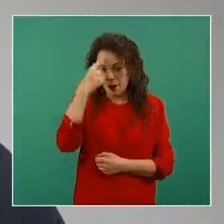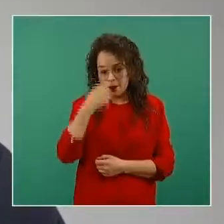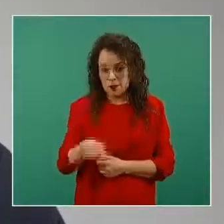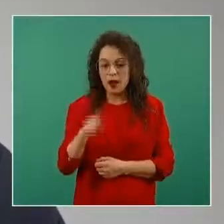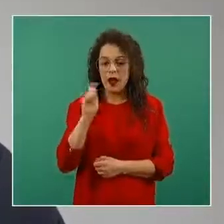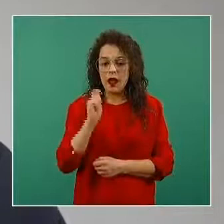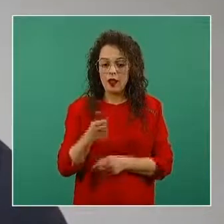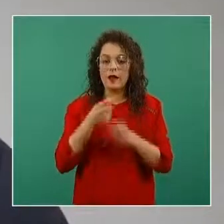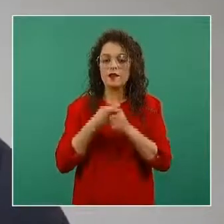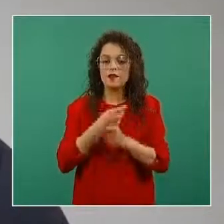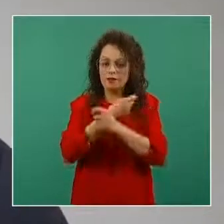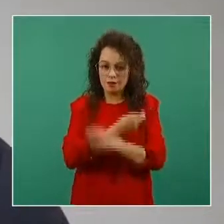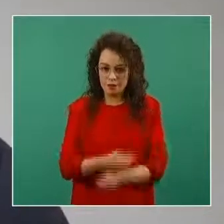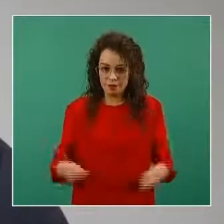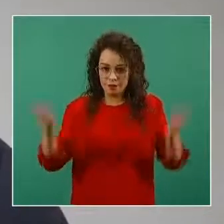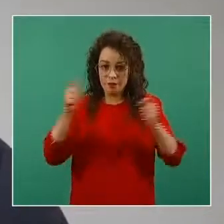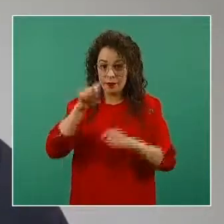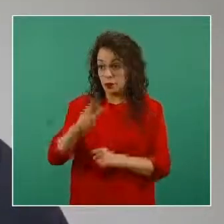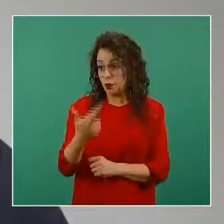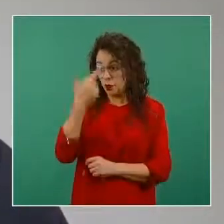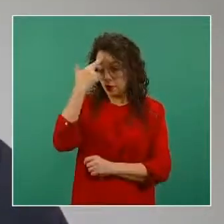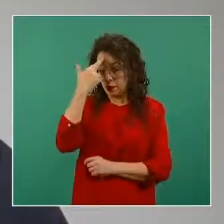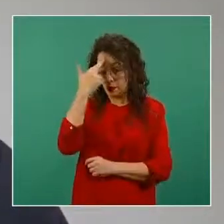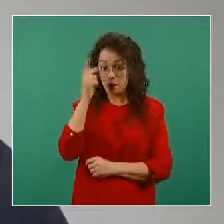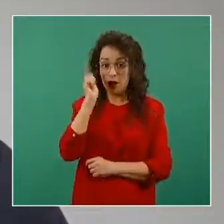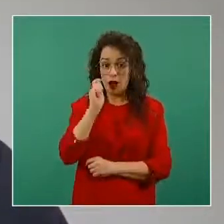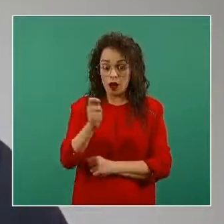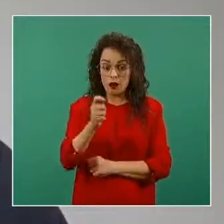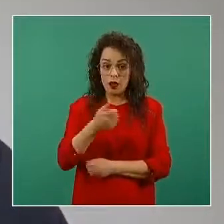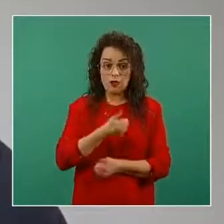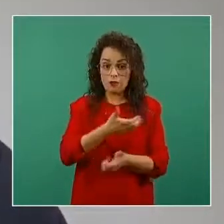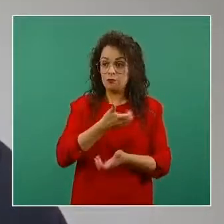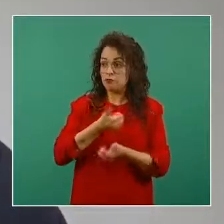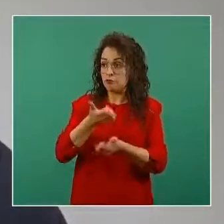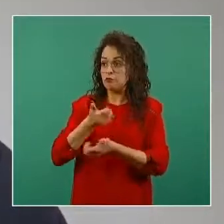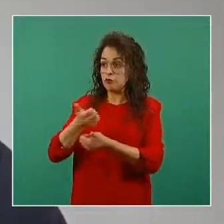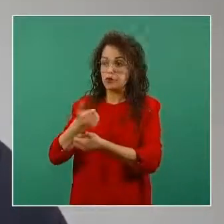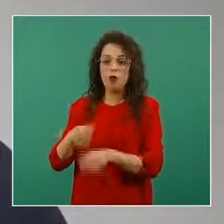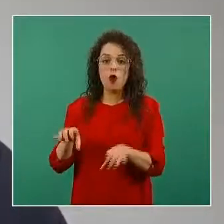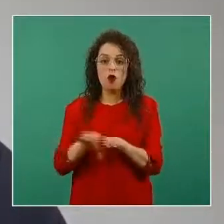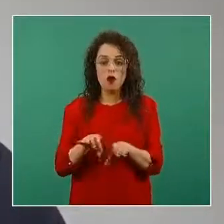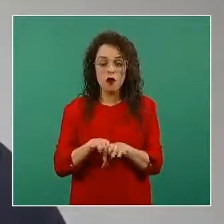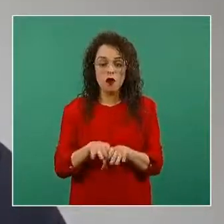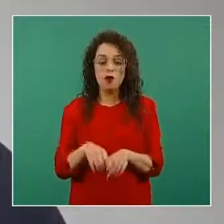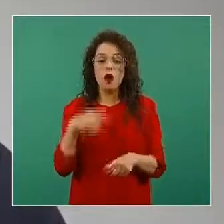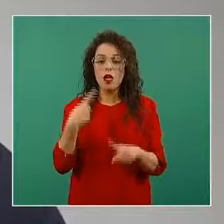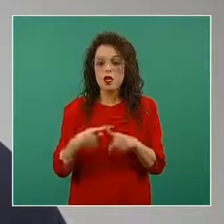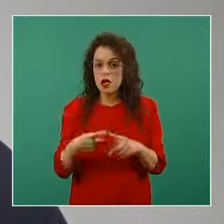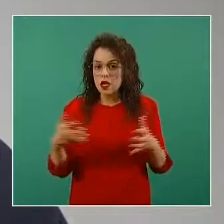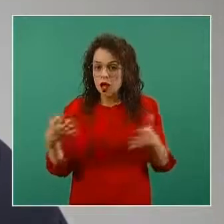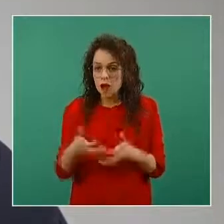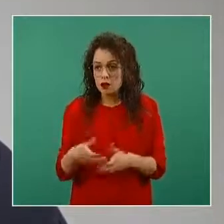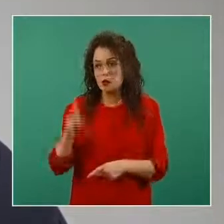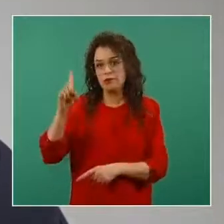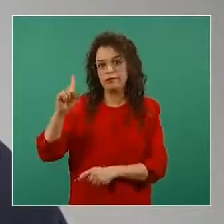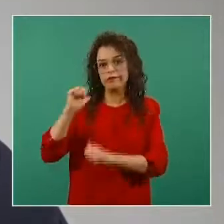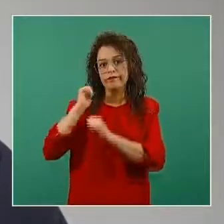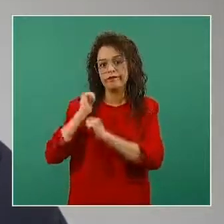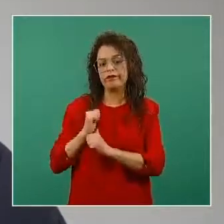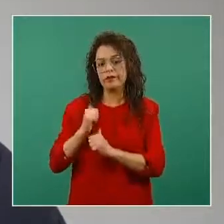Recordemos que la distribución de la vacuna se lleva a cabo por las Fuerzas Armadas, quienes han tenido